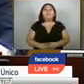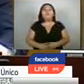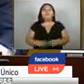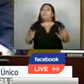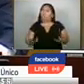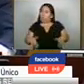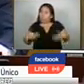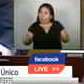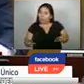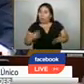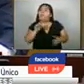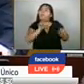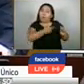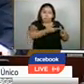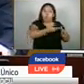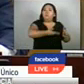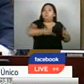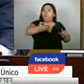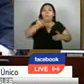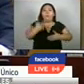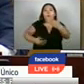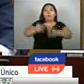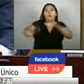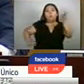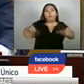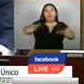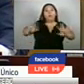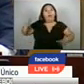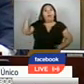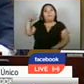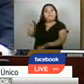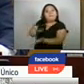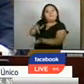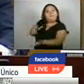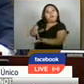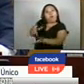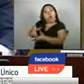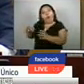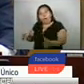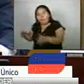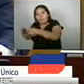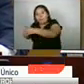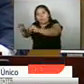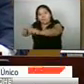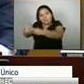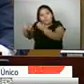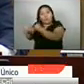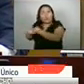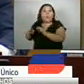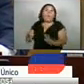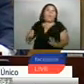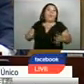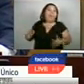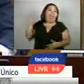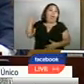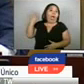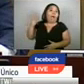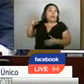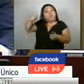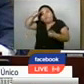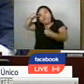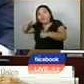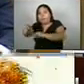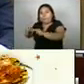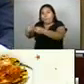para que pueda seguir un proceso penal por los delitos de fraude electoral y agrupaciones ilícitas, por supuestamente negociar con